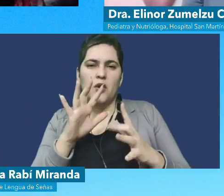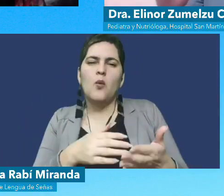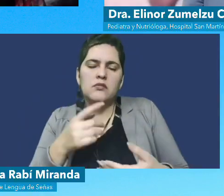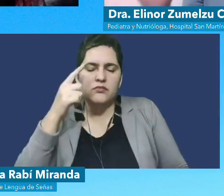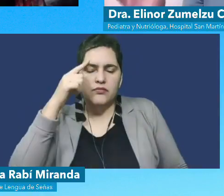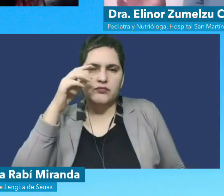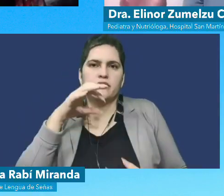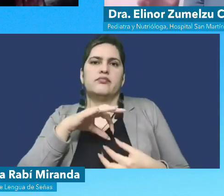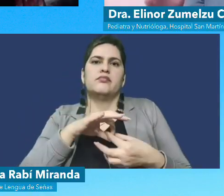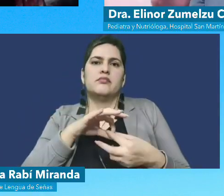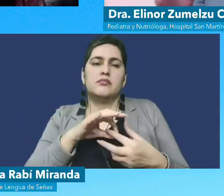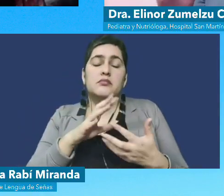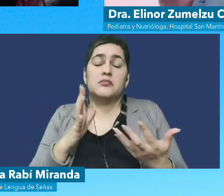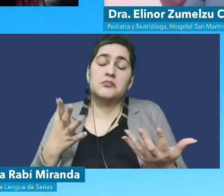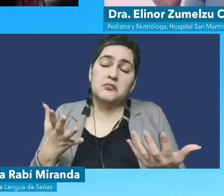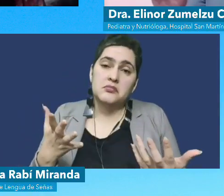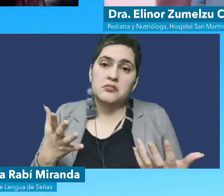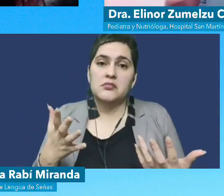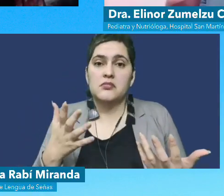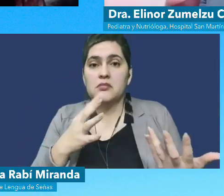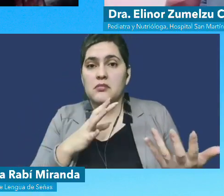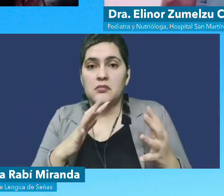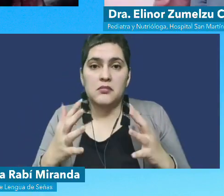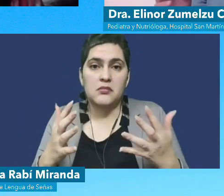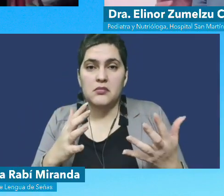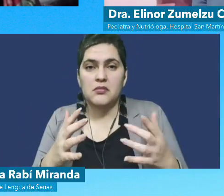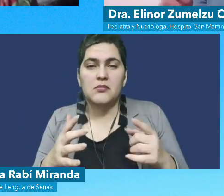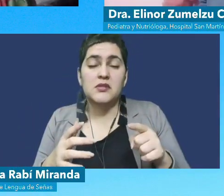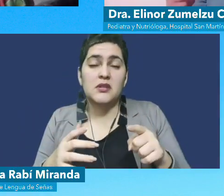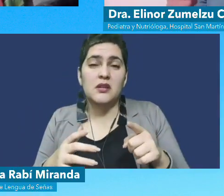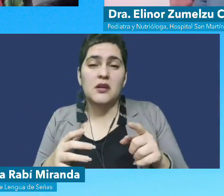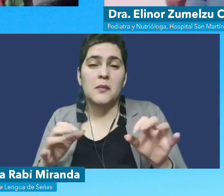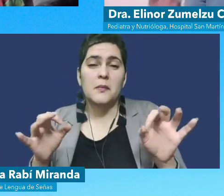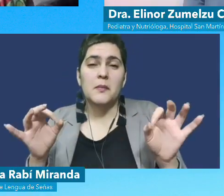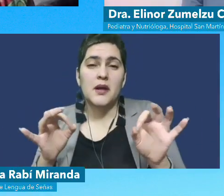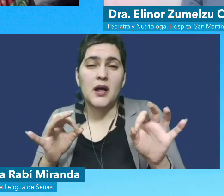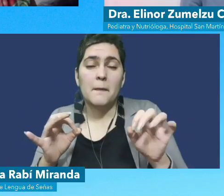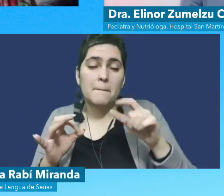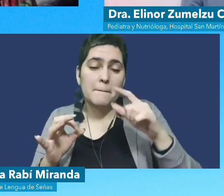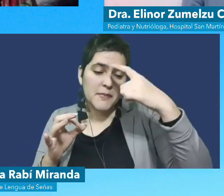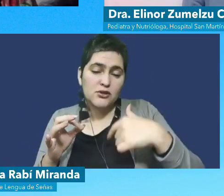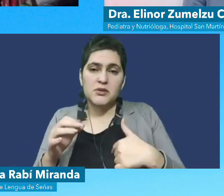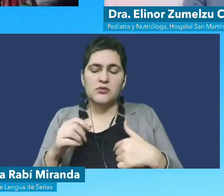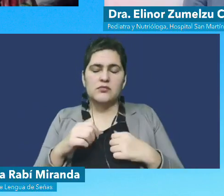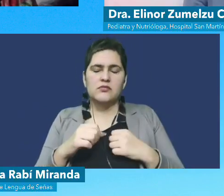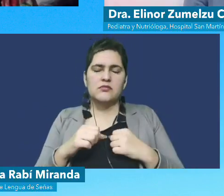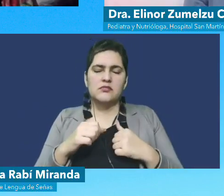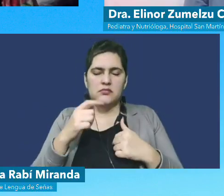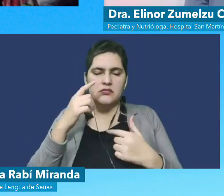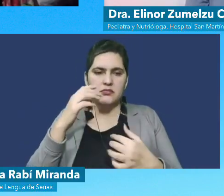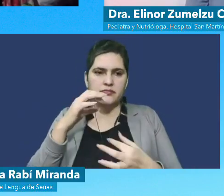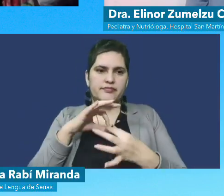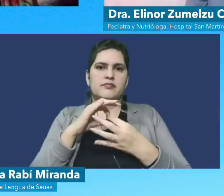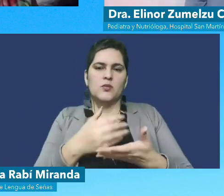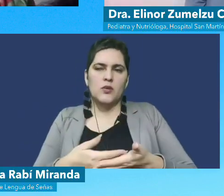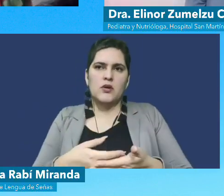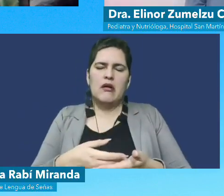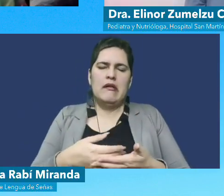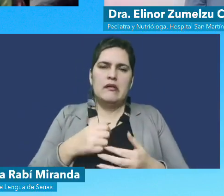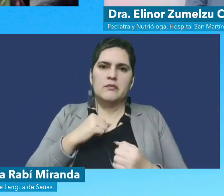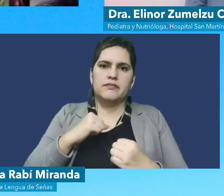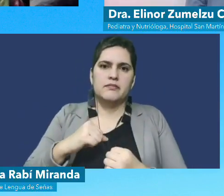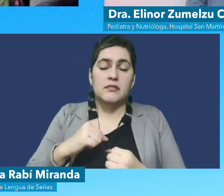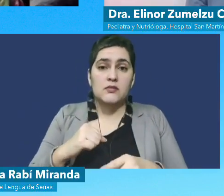que se llama una respuesta como global, que es la respuesta inmunológica, y eso tendría alguna manifestación clínica.